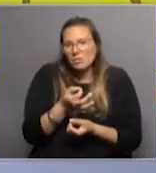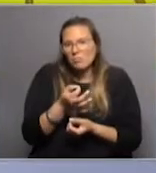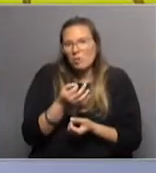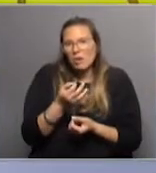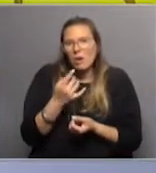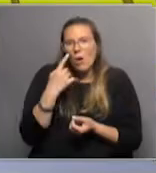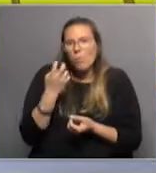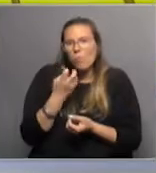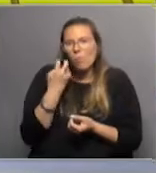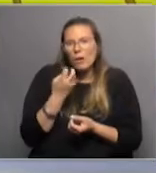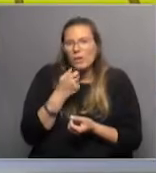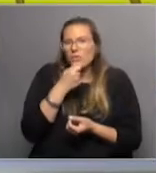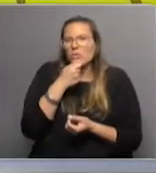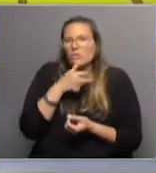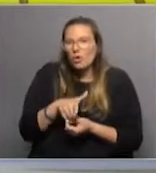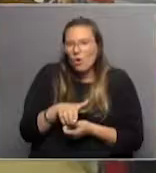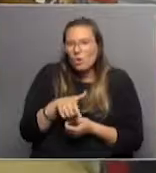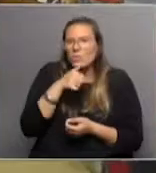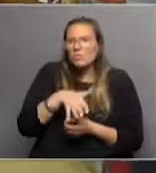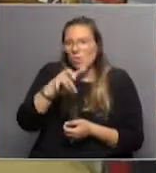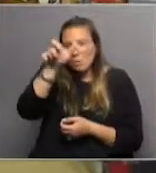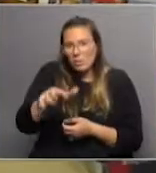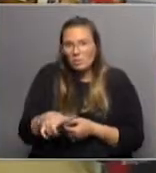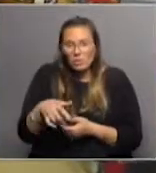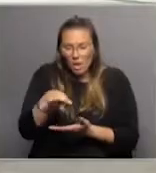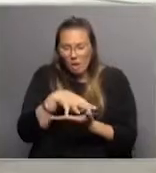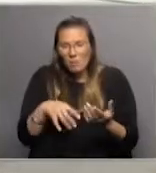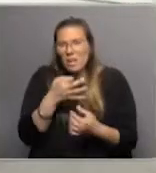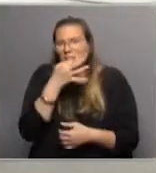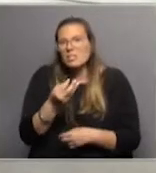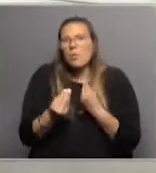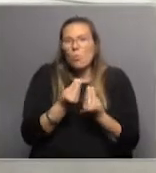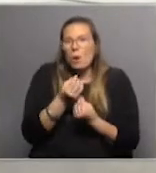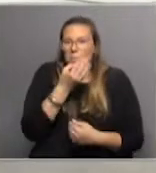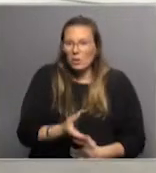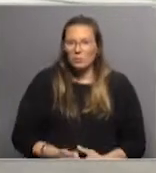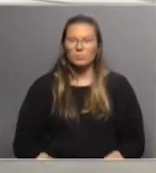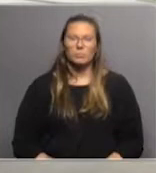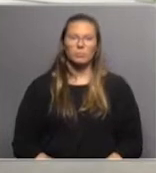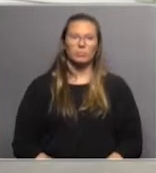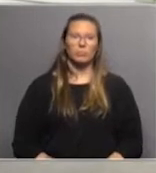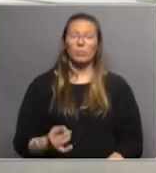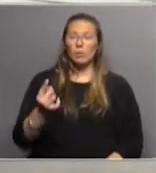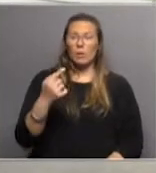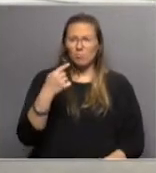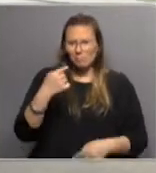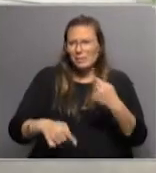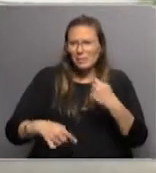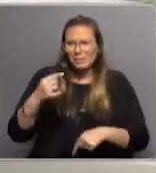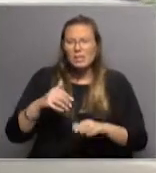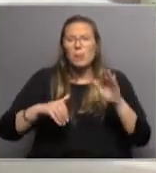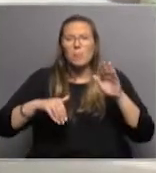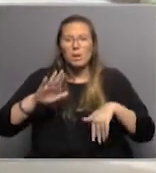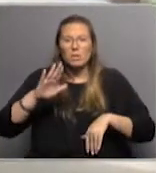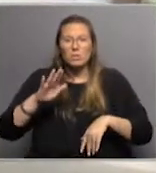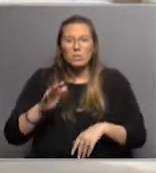Intentamos indagar un poco en la historia atrás de ese lector para sugerirle. Bueno, viene a buscar de todo un poco, mayoritariamente